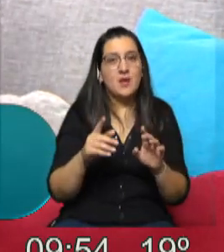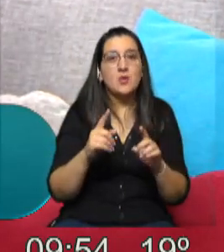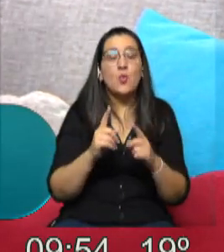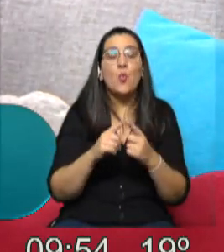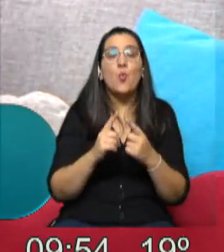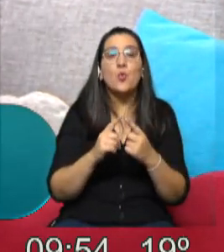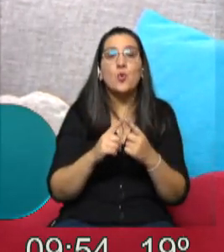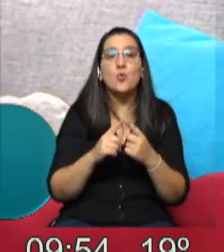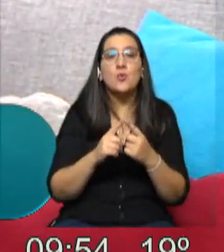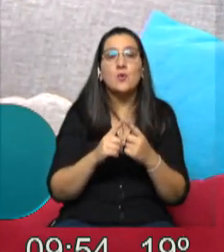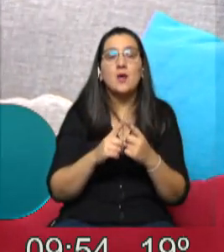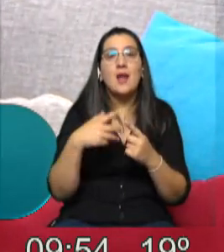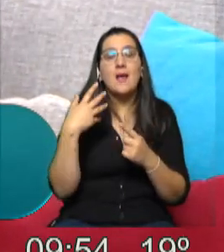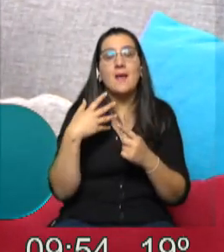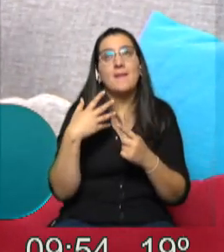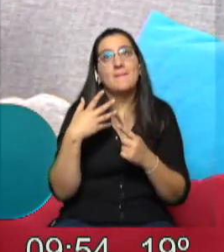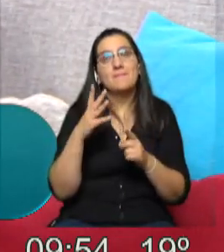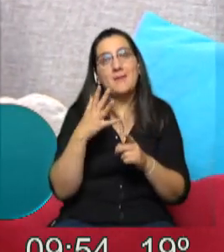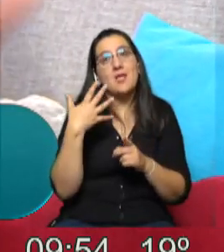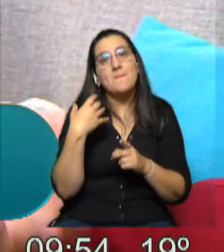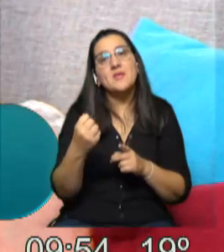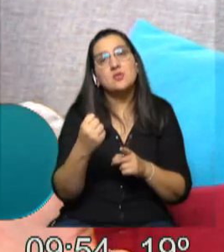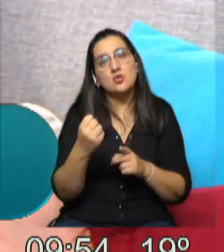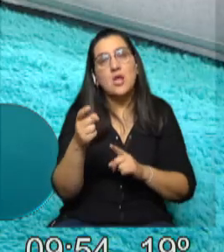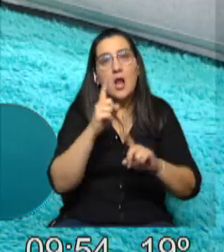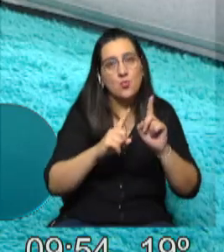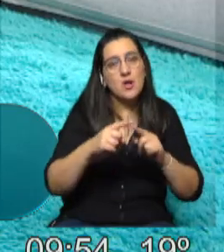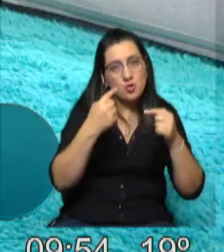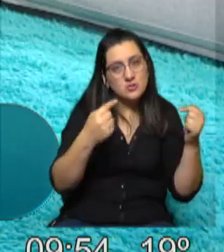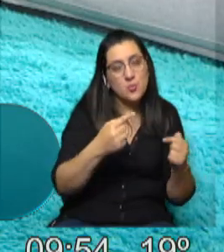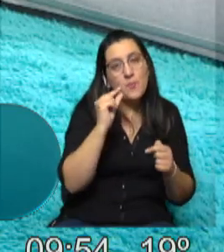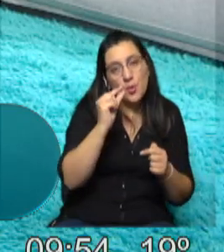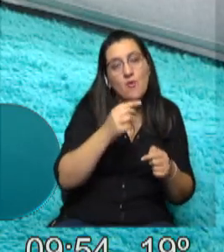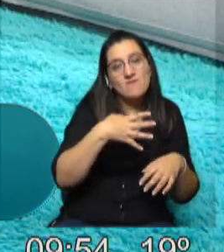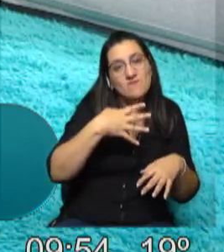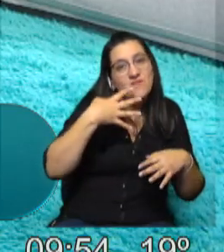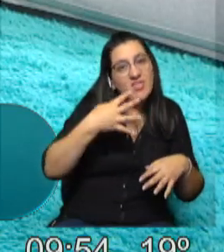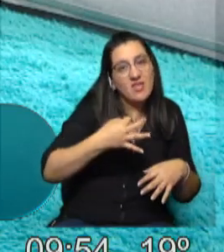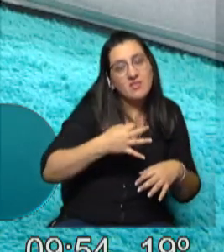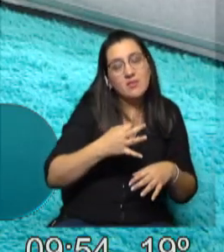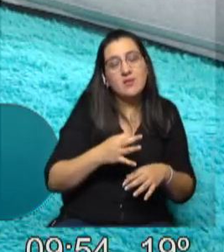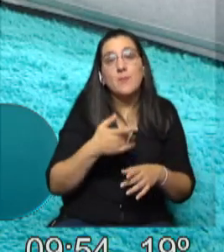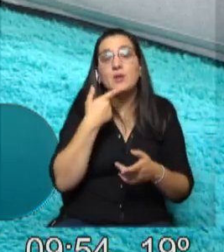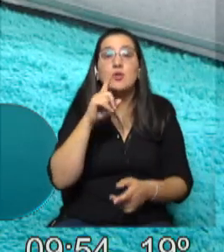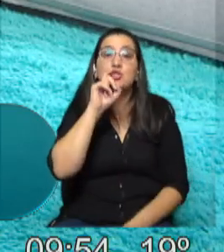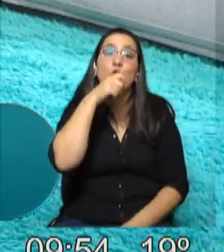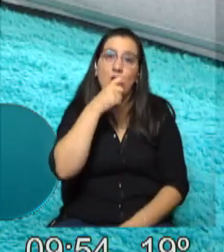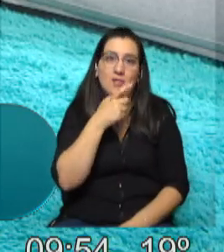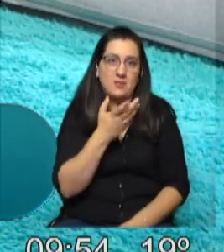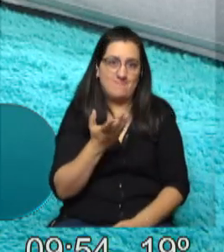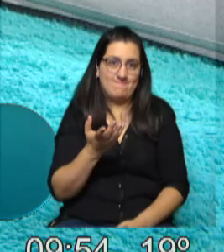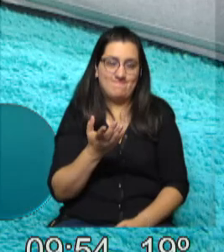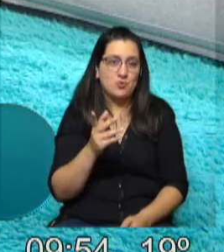las... Dentro de la mitología, ¿verdad? Todos los mitos tienen como un poco de verdad y un poco de mitología. El chocolate es uno de ellos. Ah,